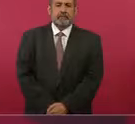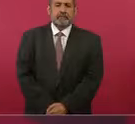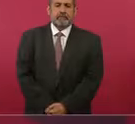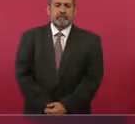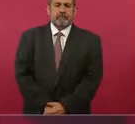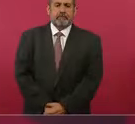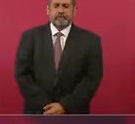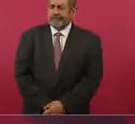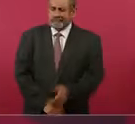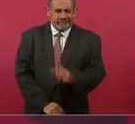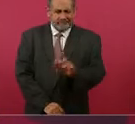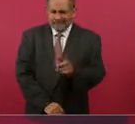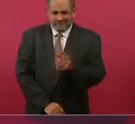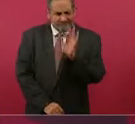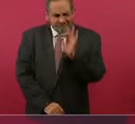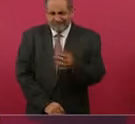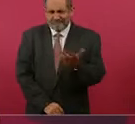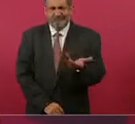que